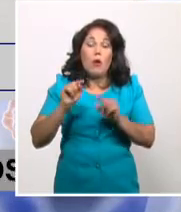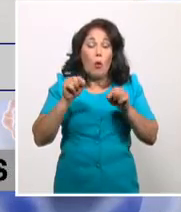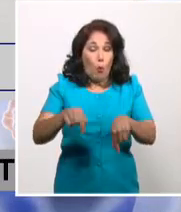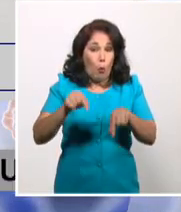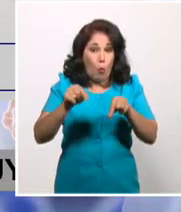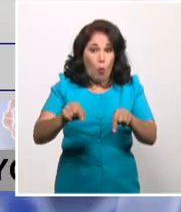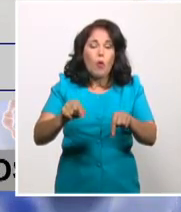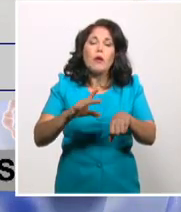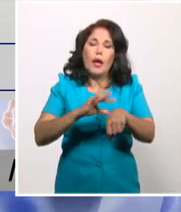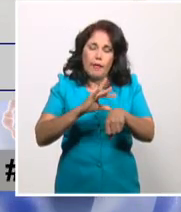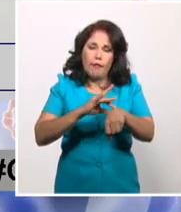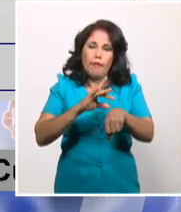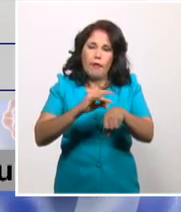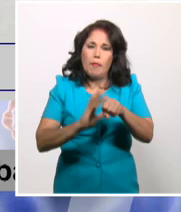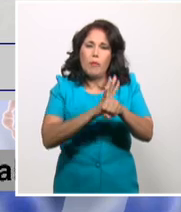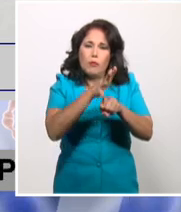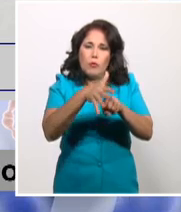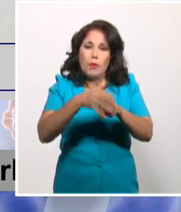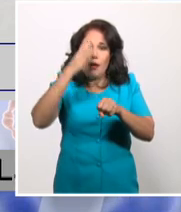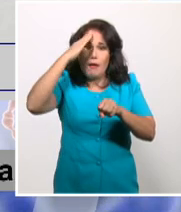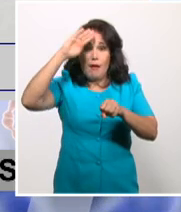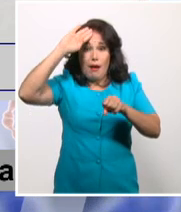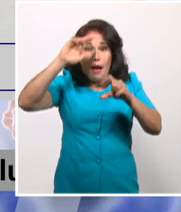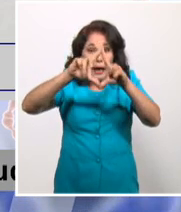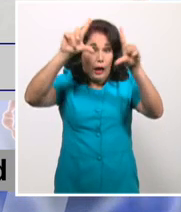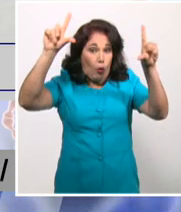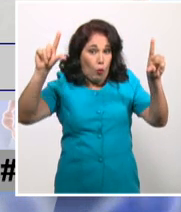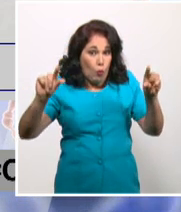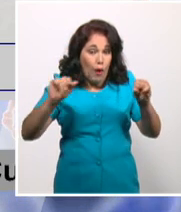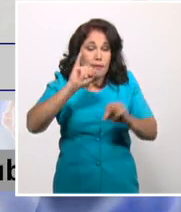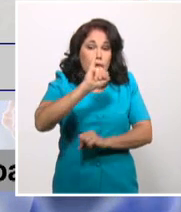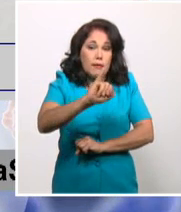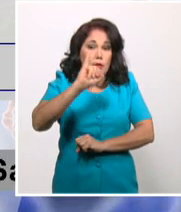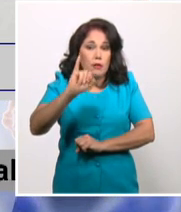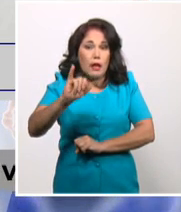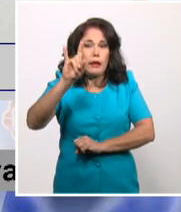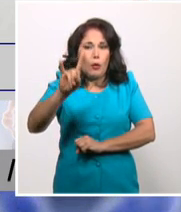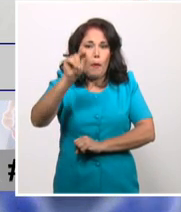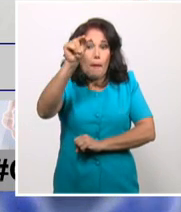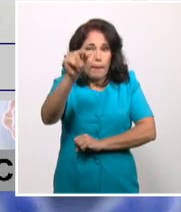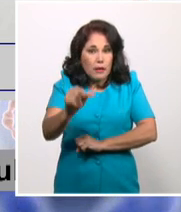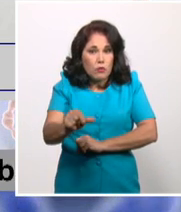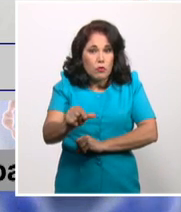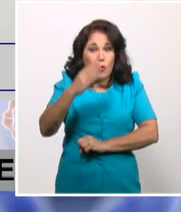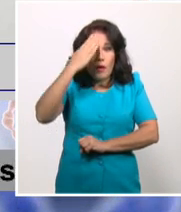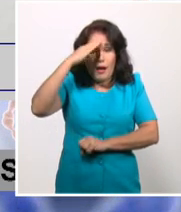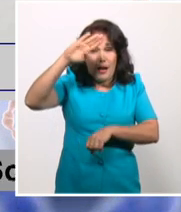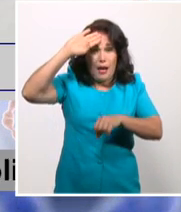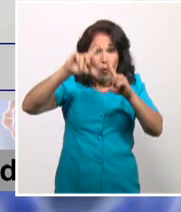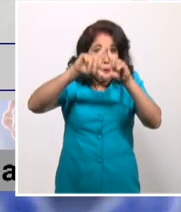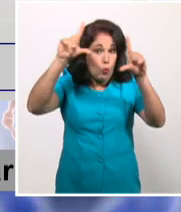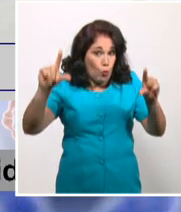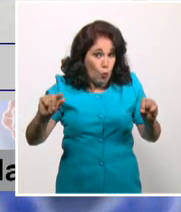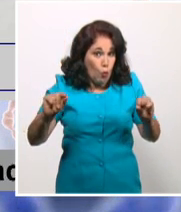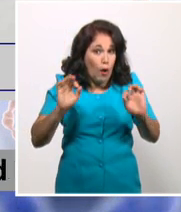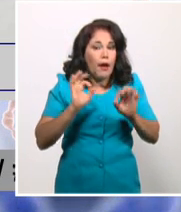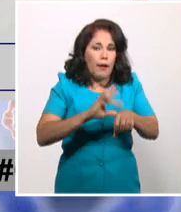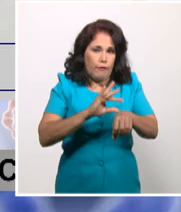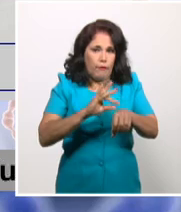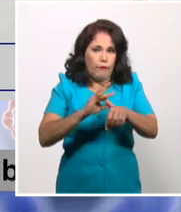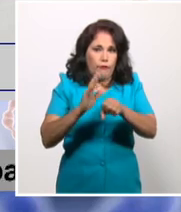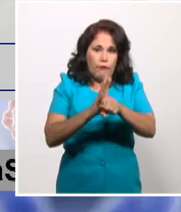hay enfermos en nuestro país, un total de 669 personas. En estado crítico se mantienen en